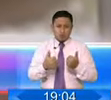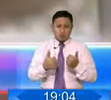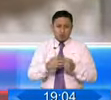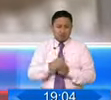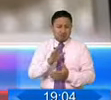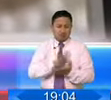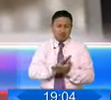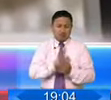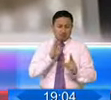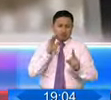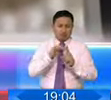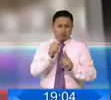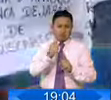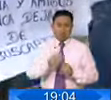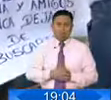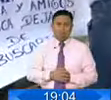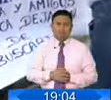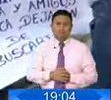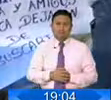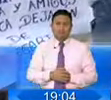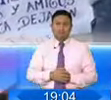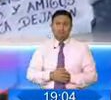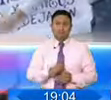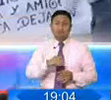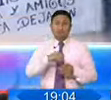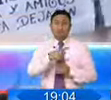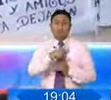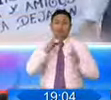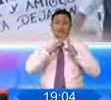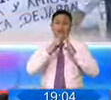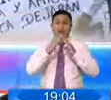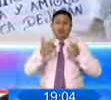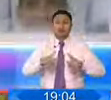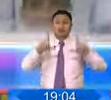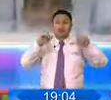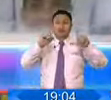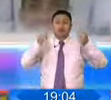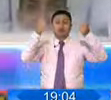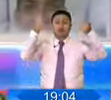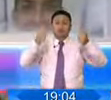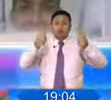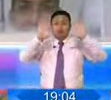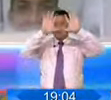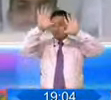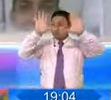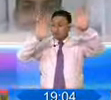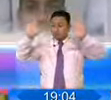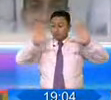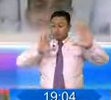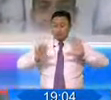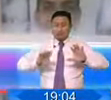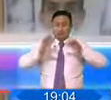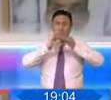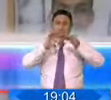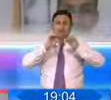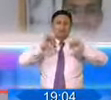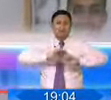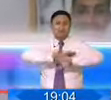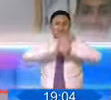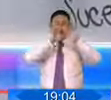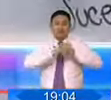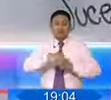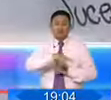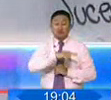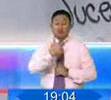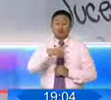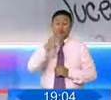nada mayor. El exterior de la vivienda está cubierta de fotografías y carteles con leyendas tan claras que evidencian el peor